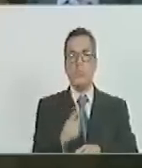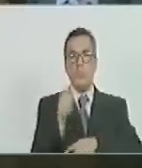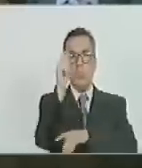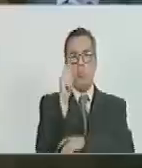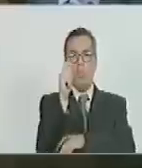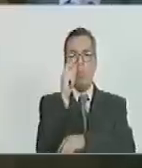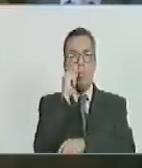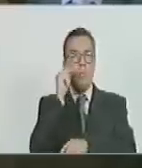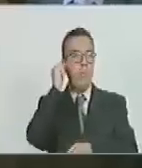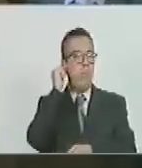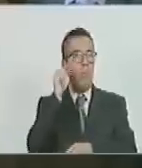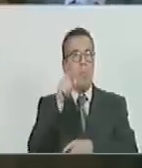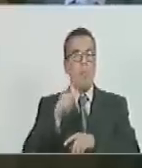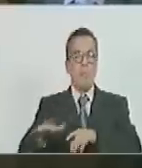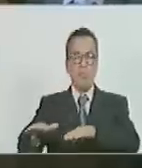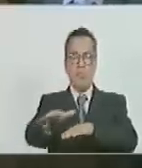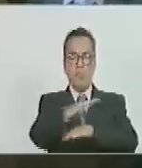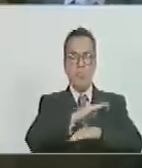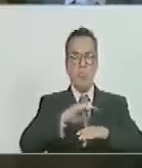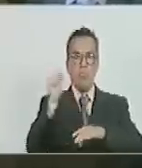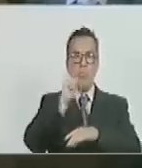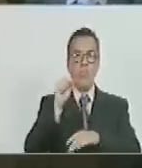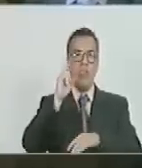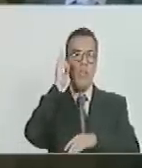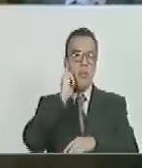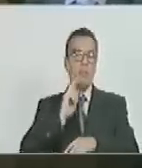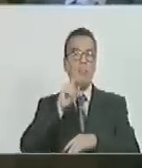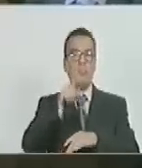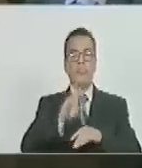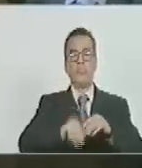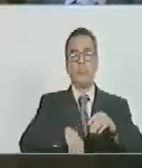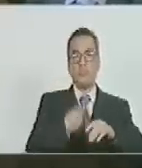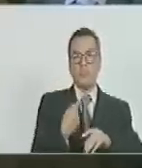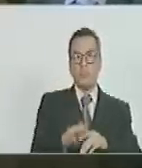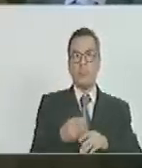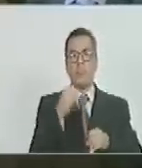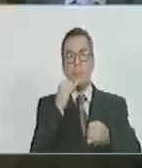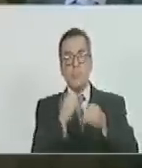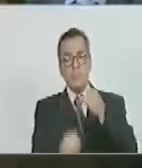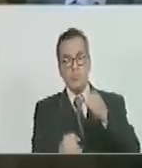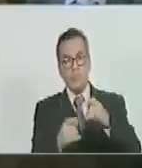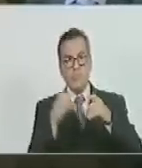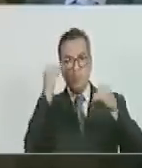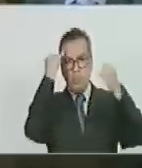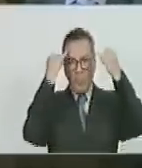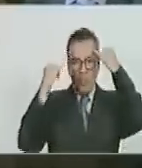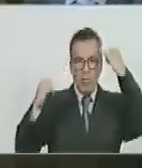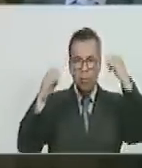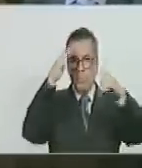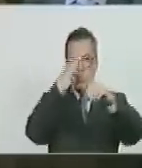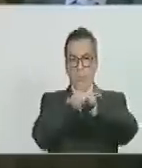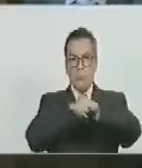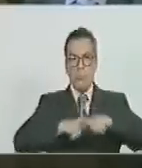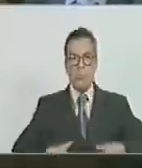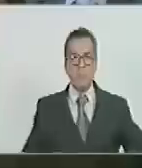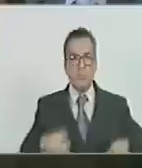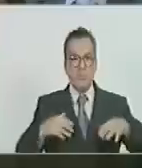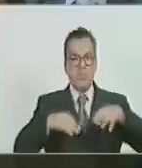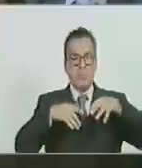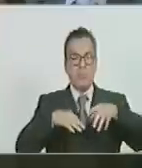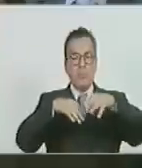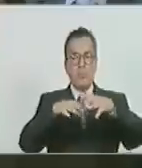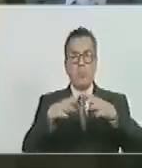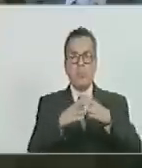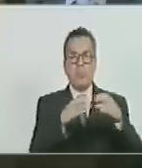y diputadas, que en ese escenario el libertador Simón Bolívar pudo combinar desde su estrategia militar de infantería y